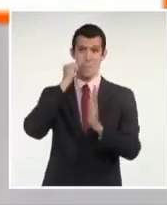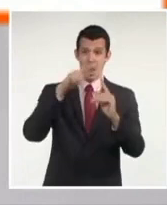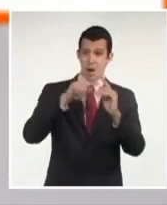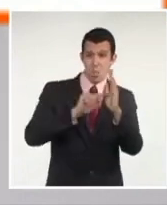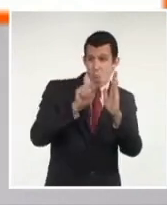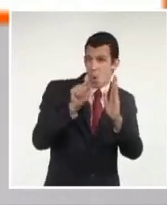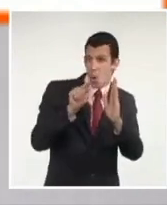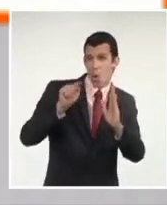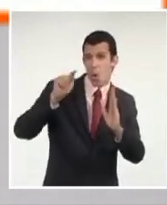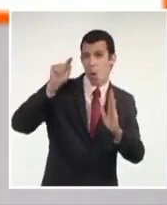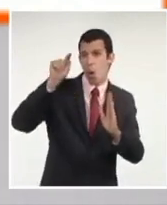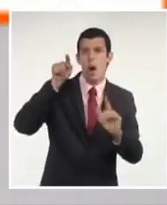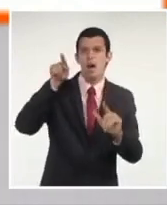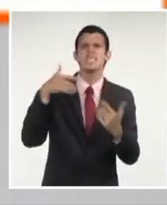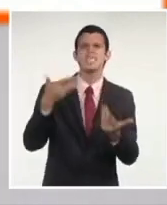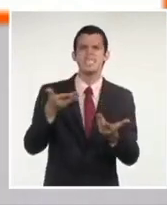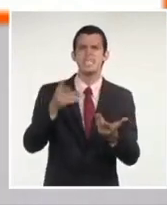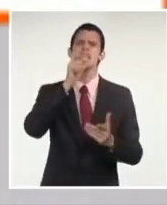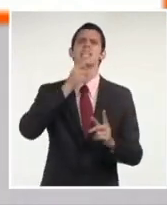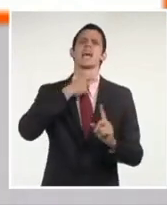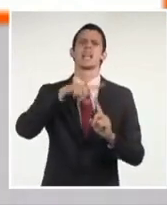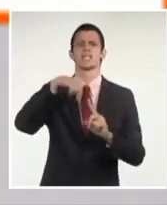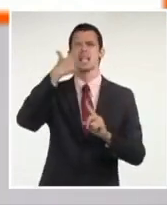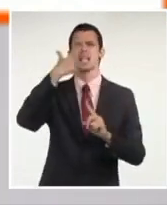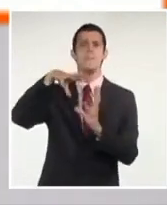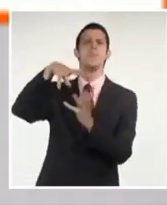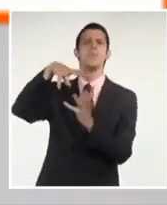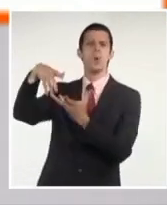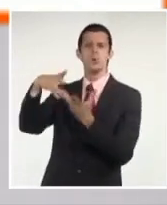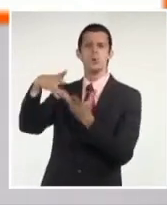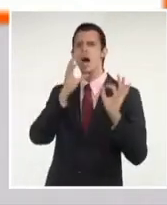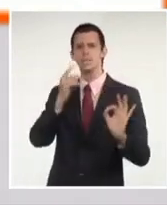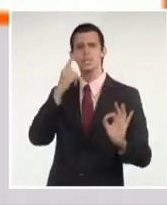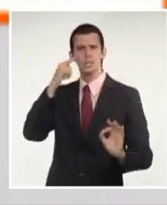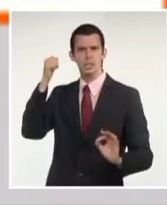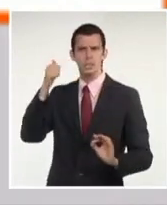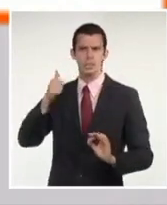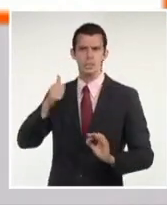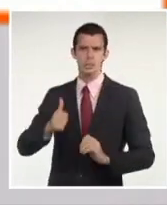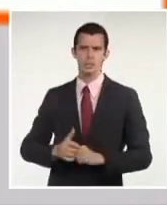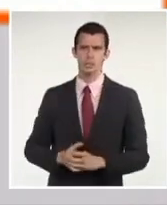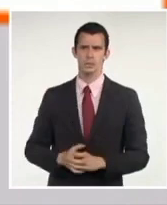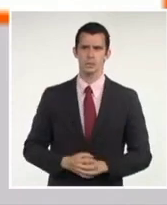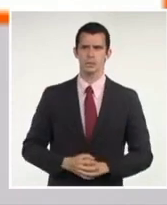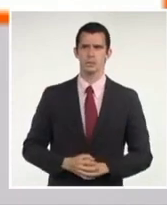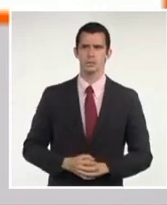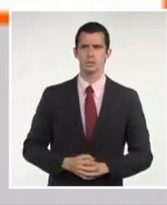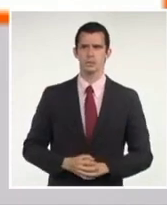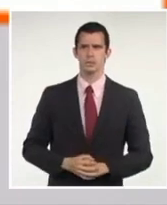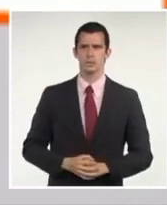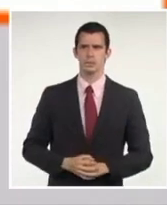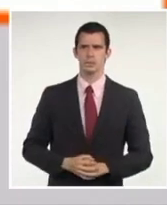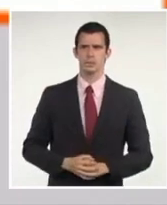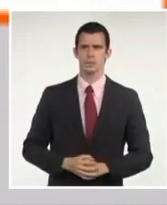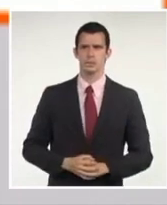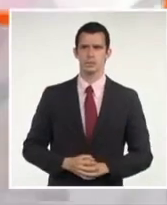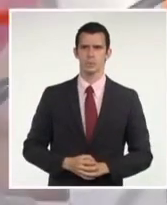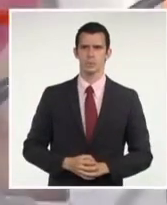nivel mundial. Ya ese es el reporte mundial. Es decir, de todo lo que se secuencia mundialmente, delta se está